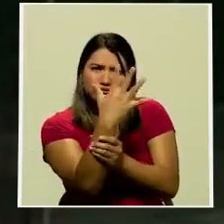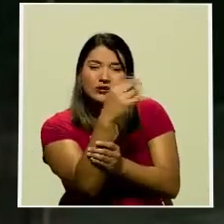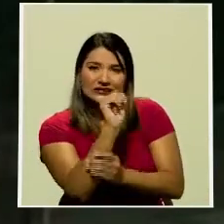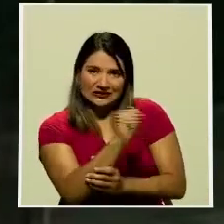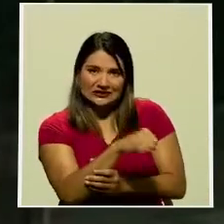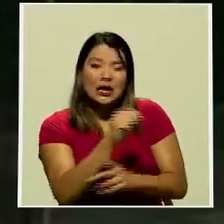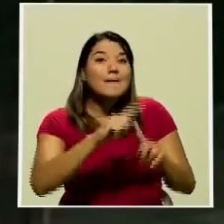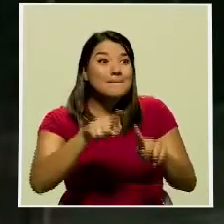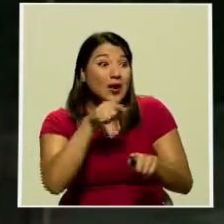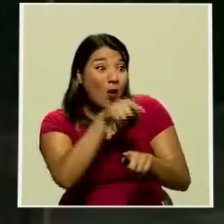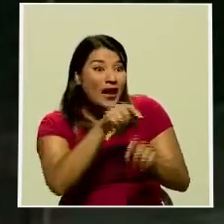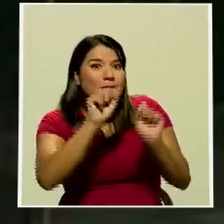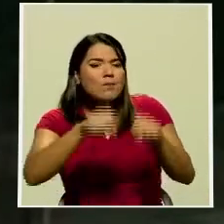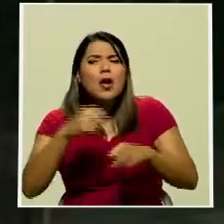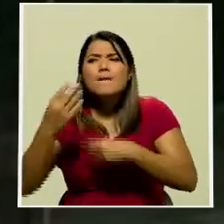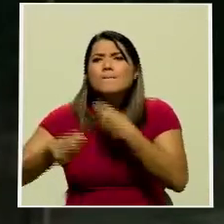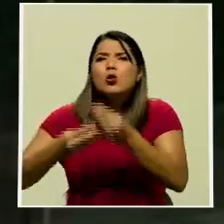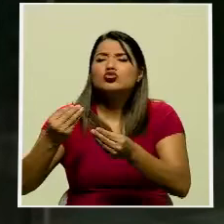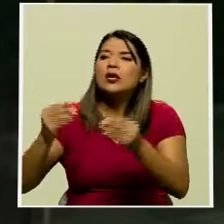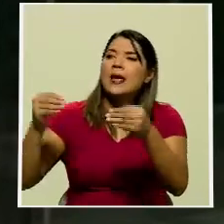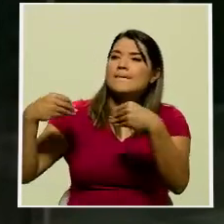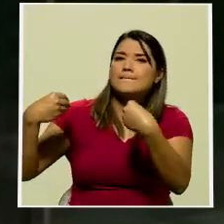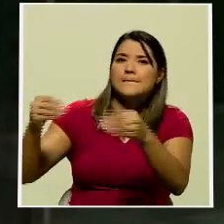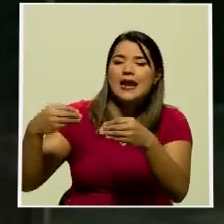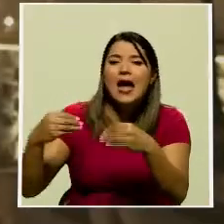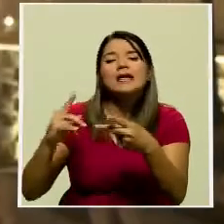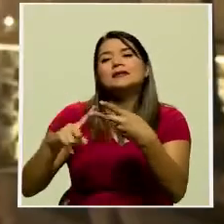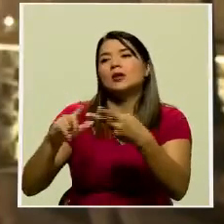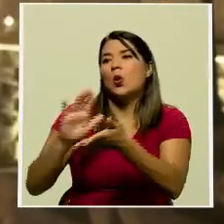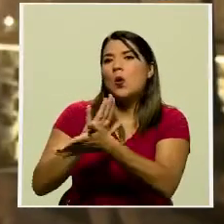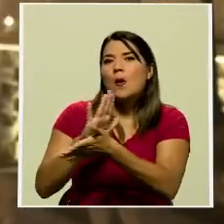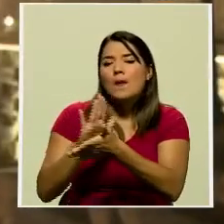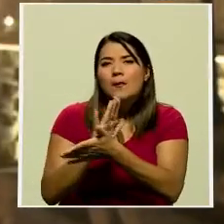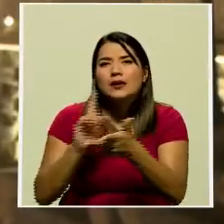papel, hasta tuberías para las casas.